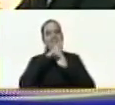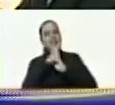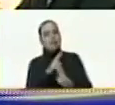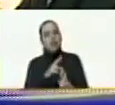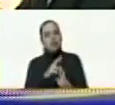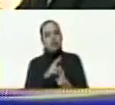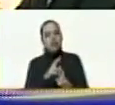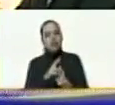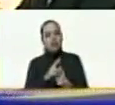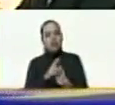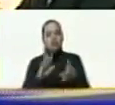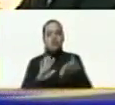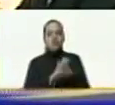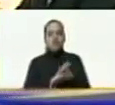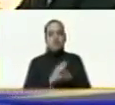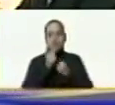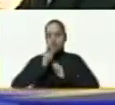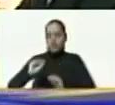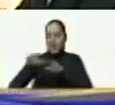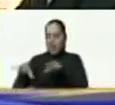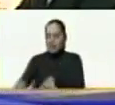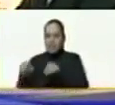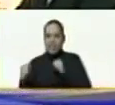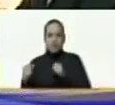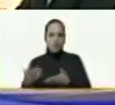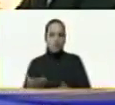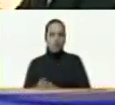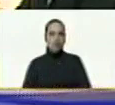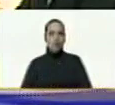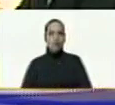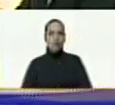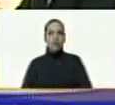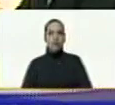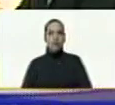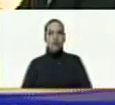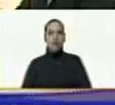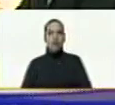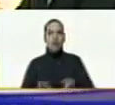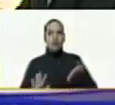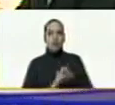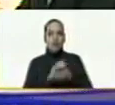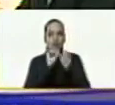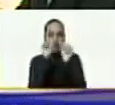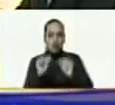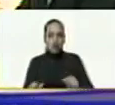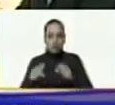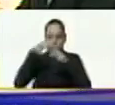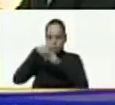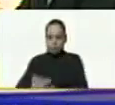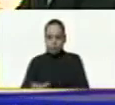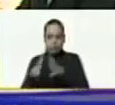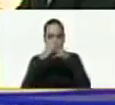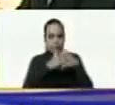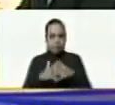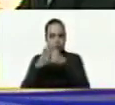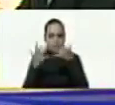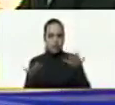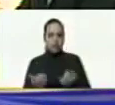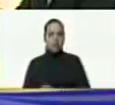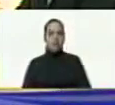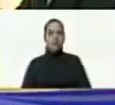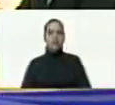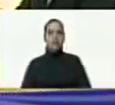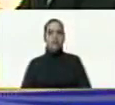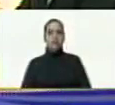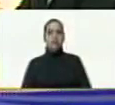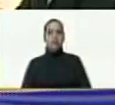el neoliberalismo, contra el capitalismo salvaje, contra el modelo de dominación imperialista. Aunque